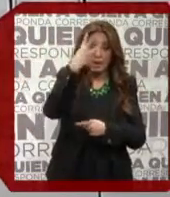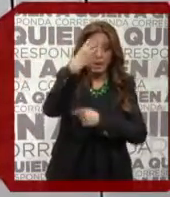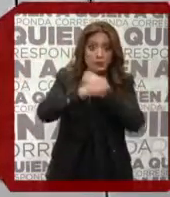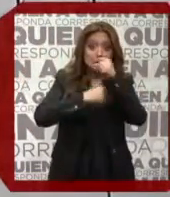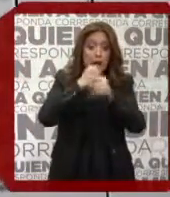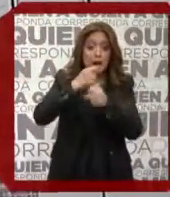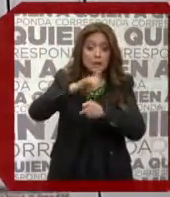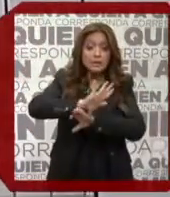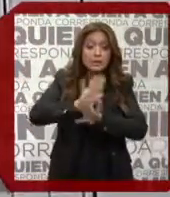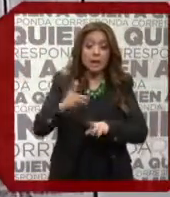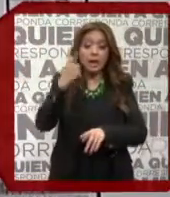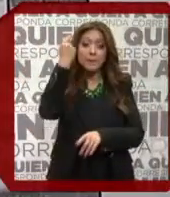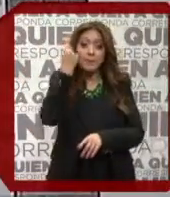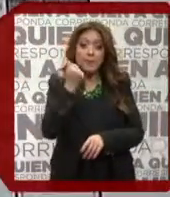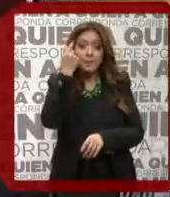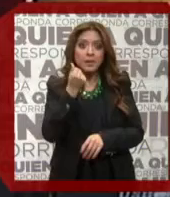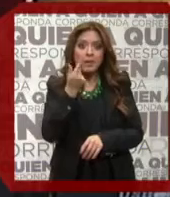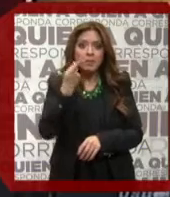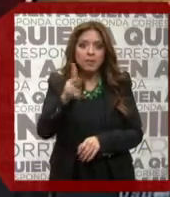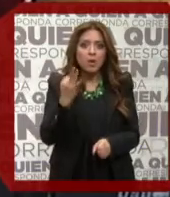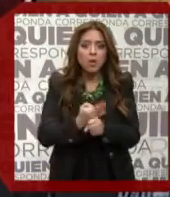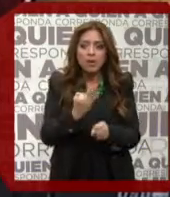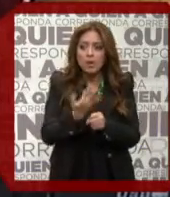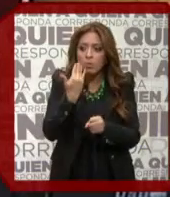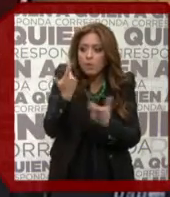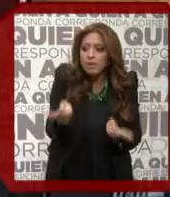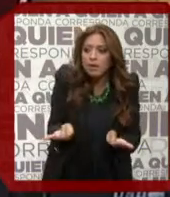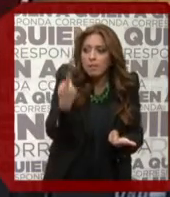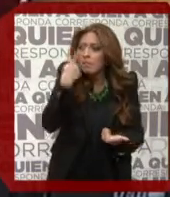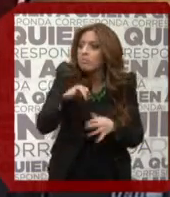jubilarse y no tiene dinero para su sustento. Es por